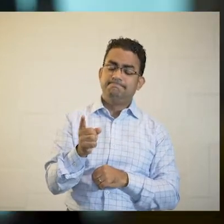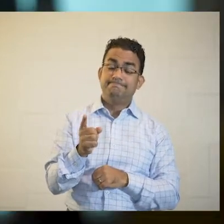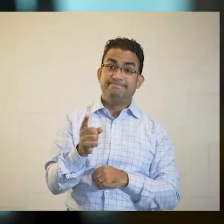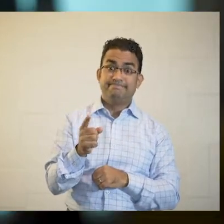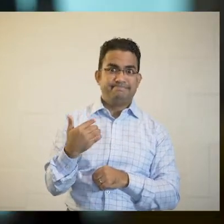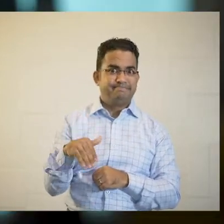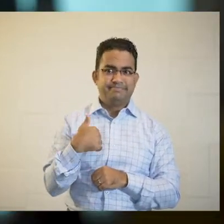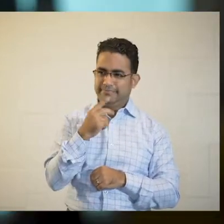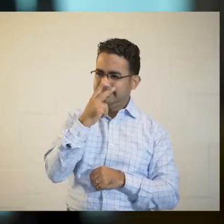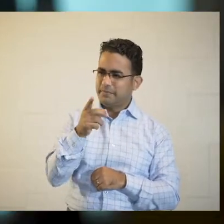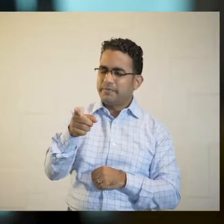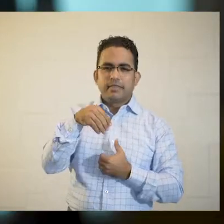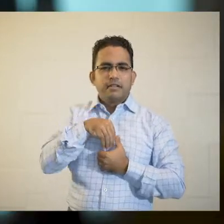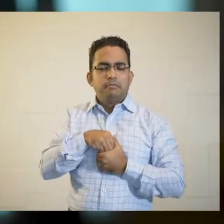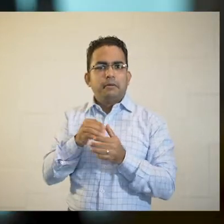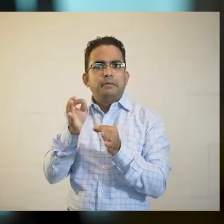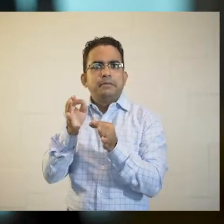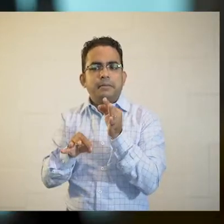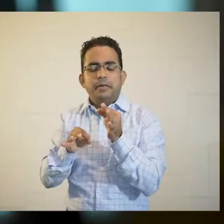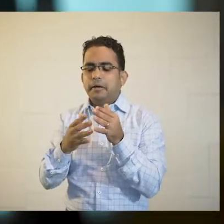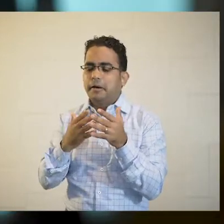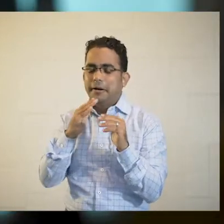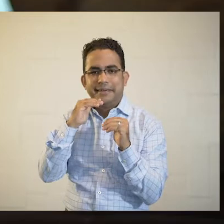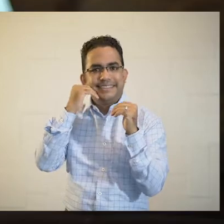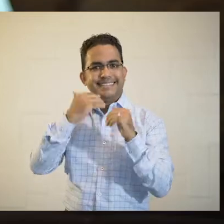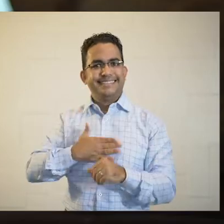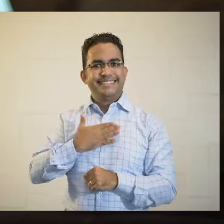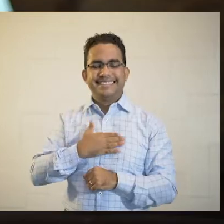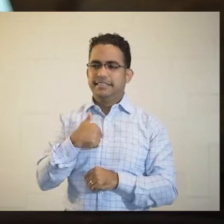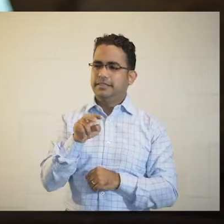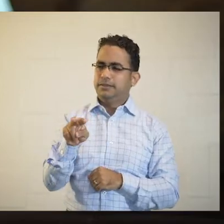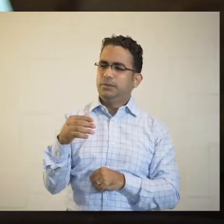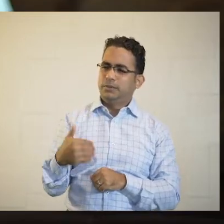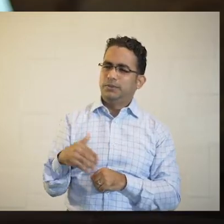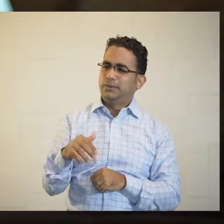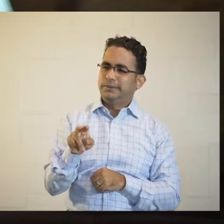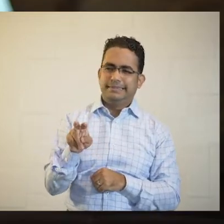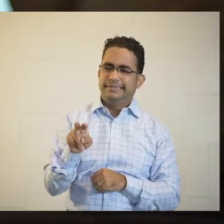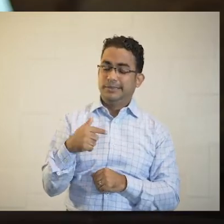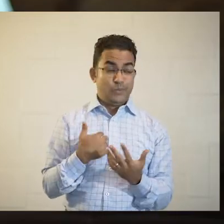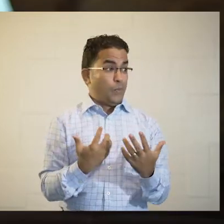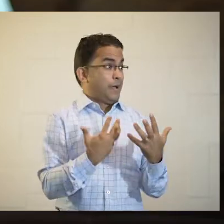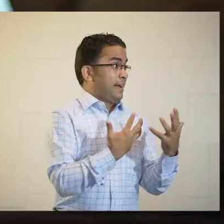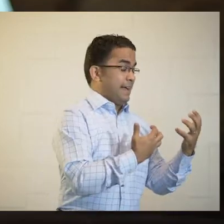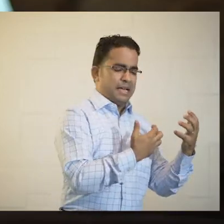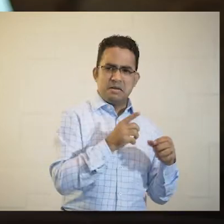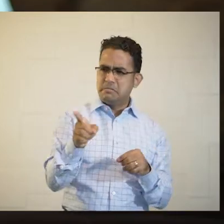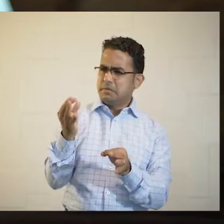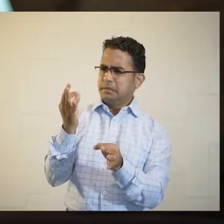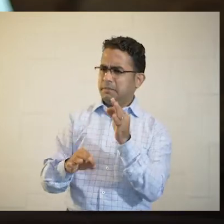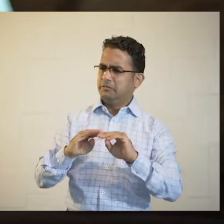Todos tenían algo sencillo con lo que sonreían. Y yo decía, vaya, uno quiere tanto.